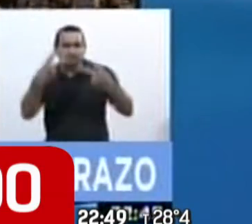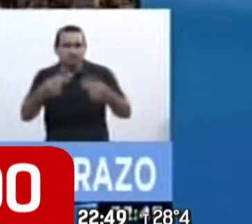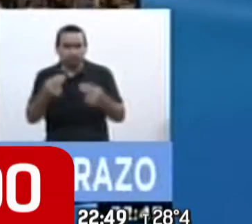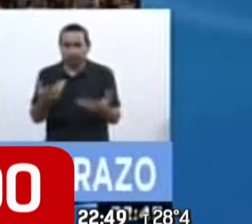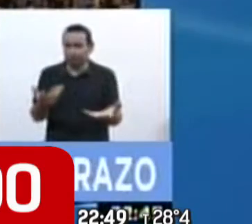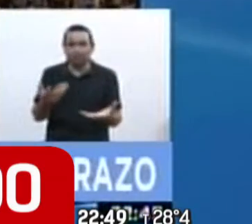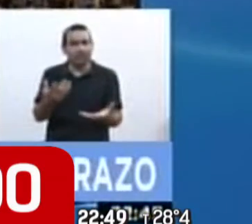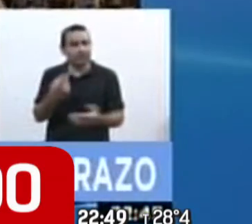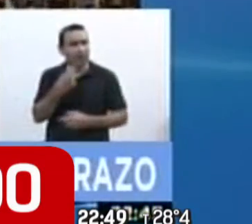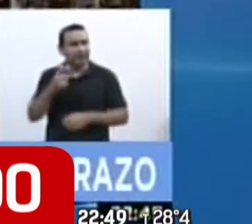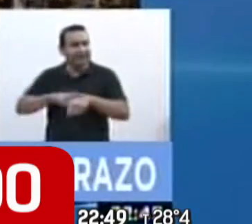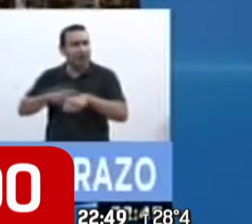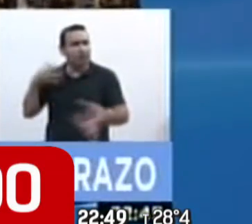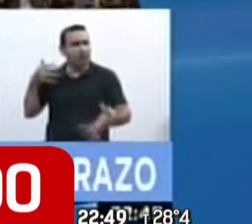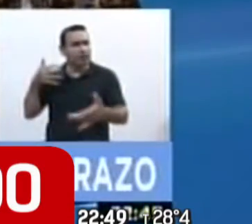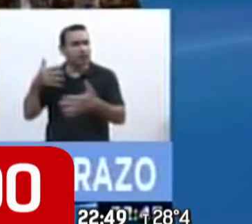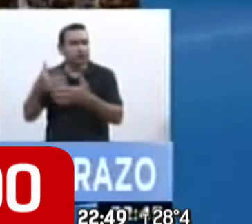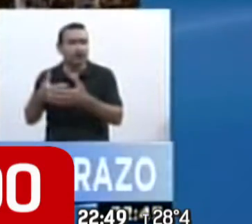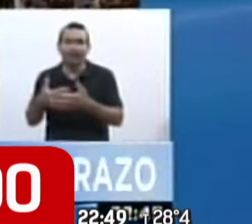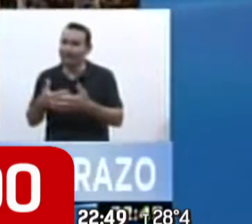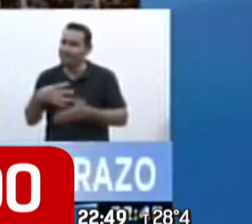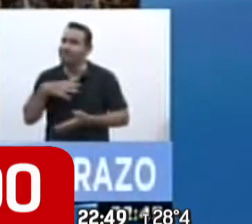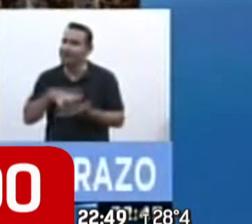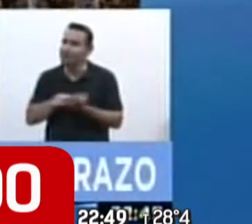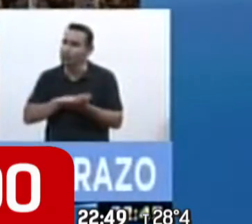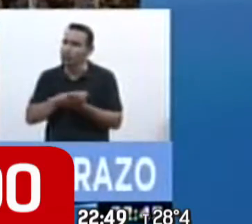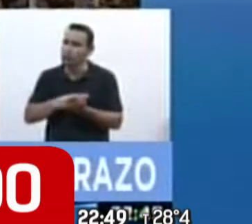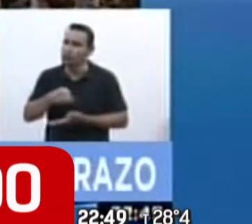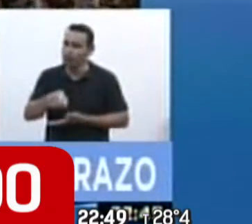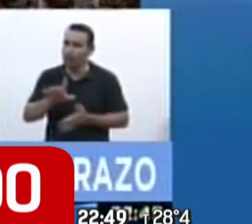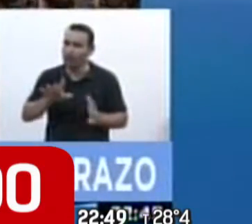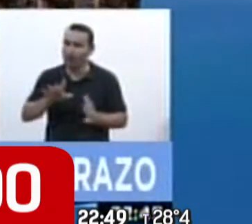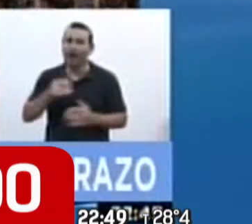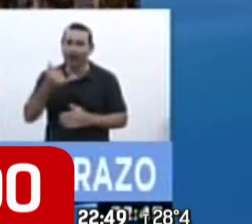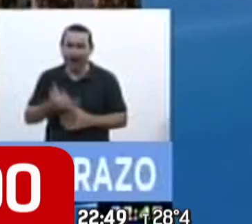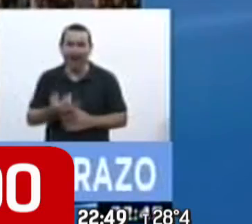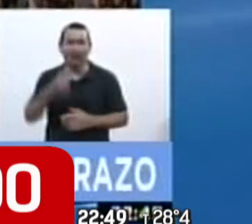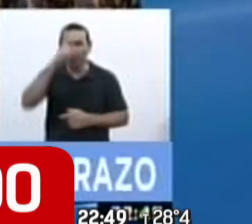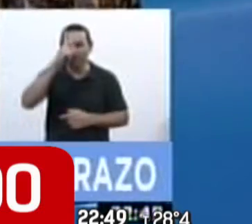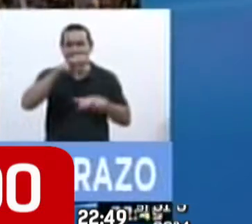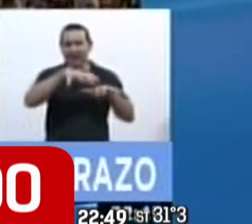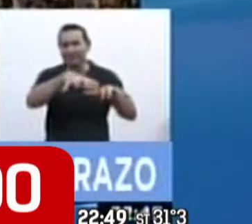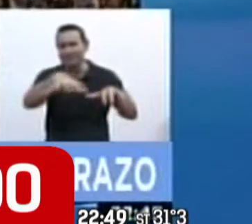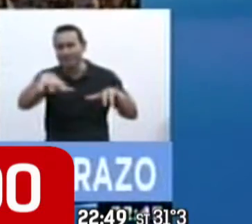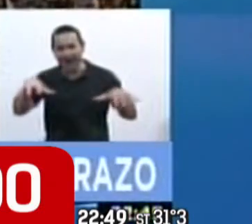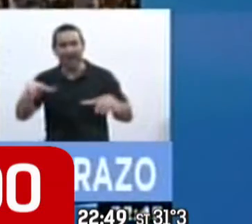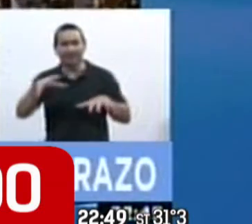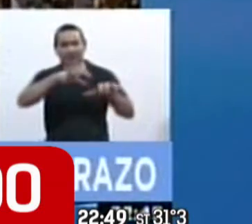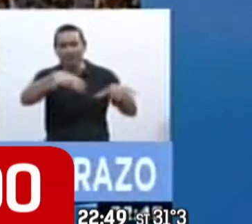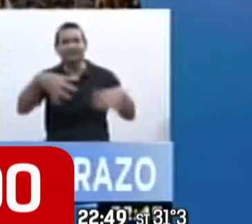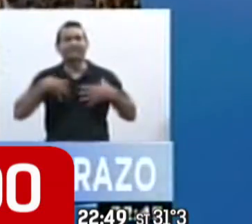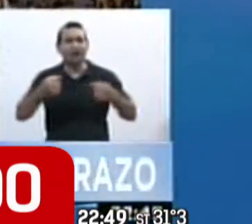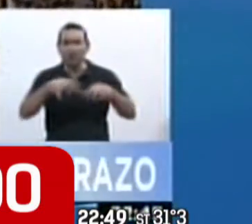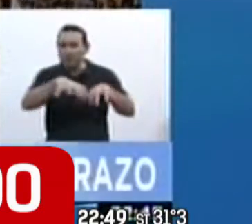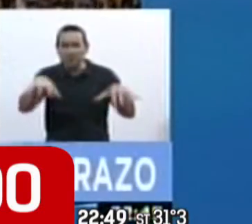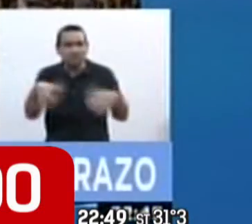cuenta que pasa el tiempo y quizá no lo hemos resuelto todavía. Hay muchos hospitales, hay muchos centros de salud